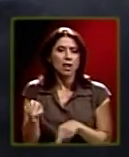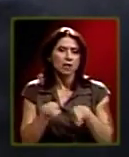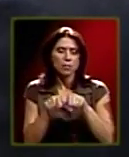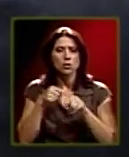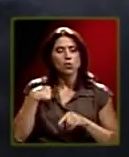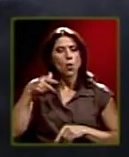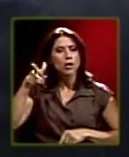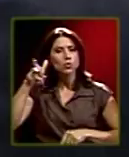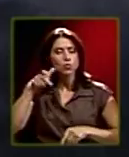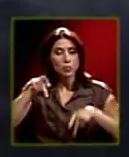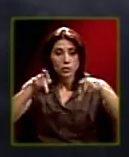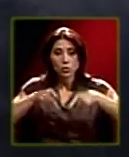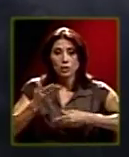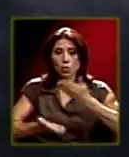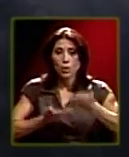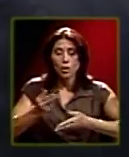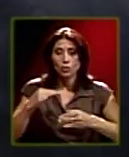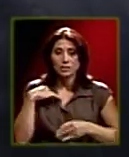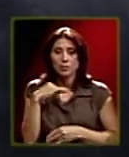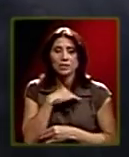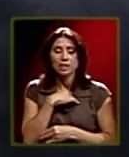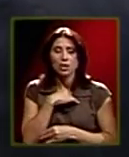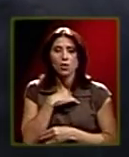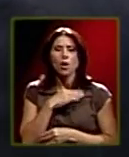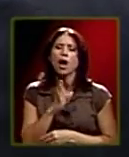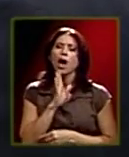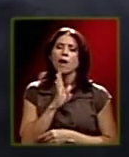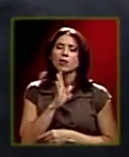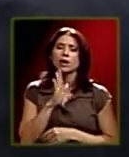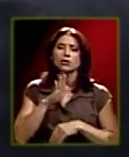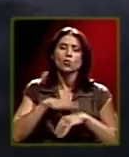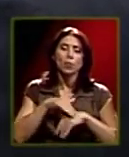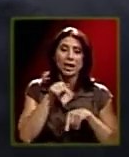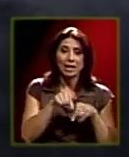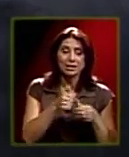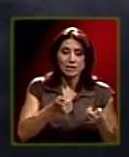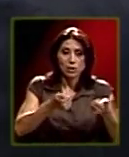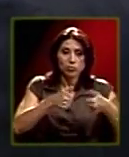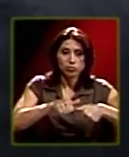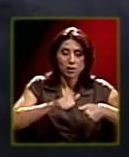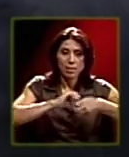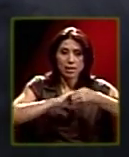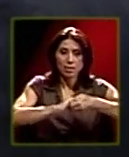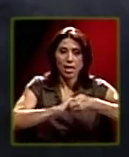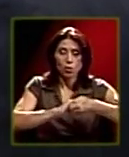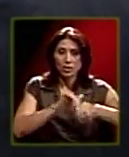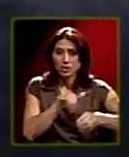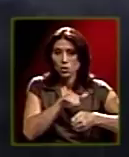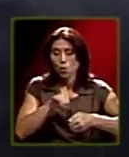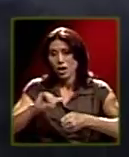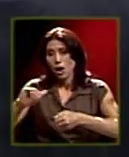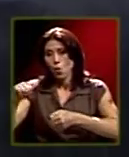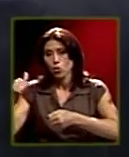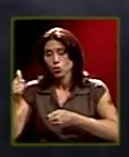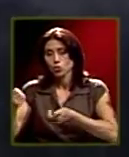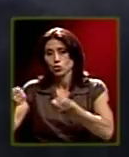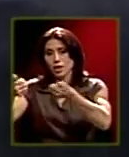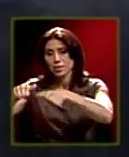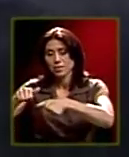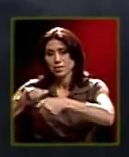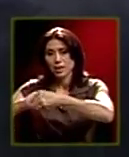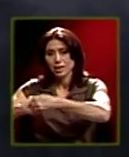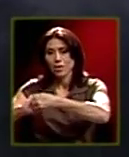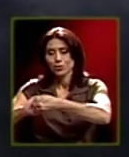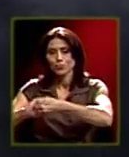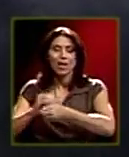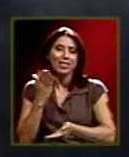colaboradores del ministerio, hablar de que este tratado es igual que los otros. Probablemente sí desde el punto de vista técnico, les digo yo,